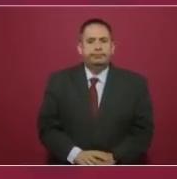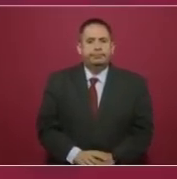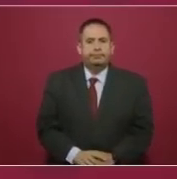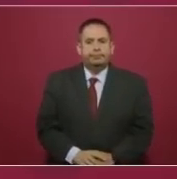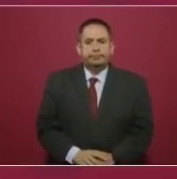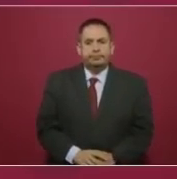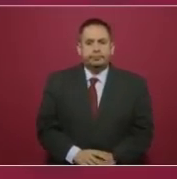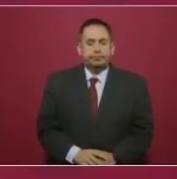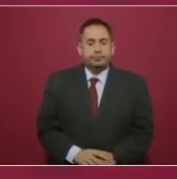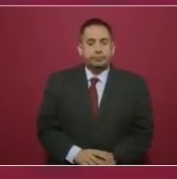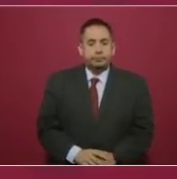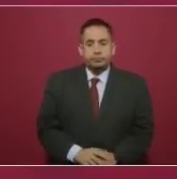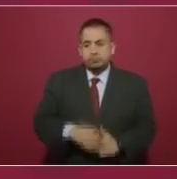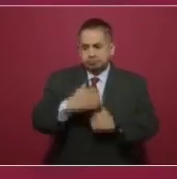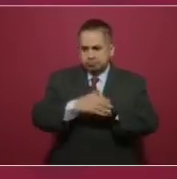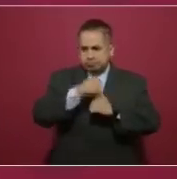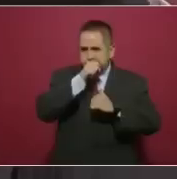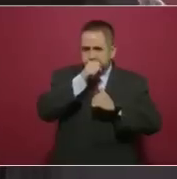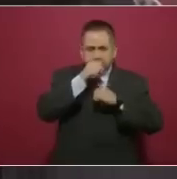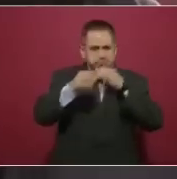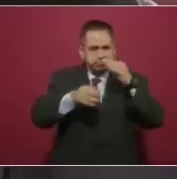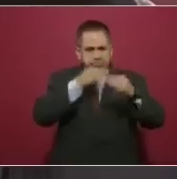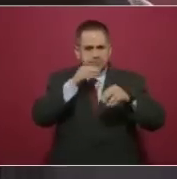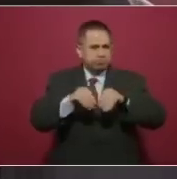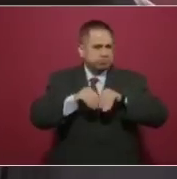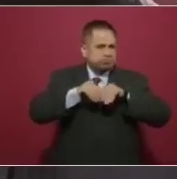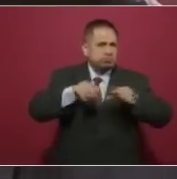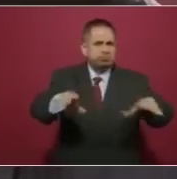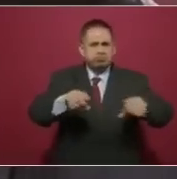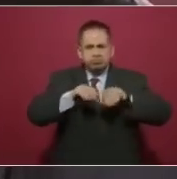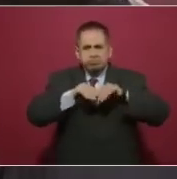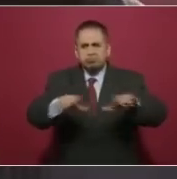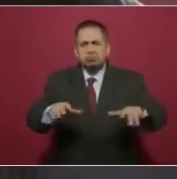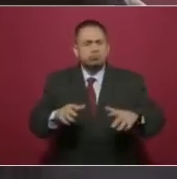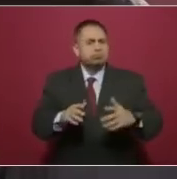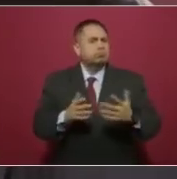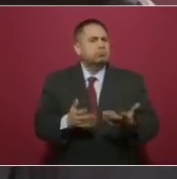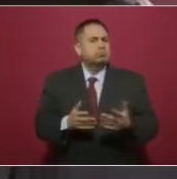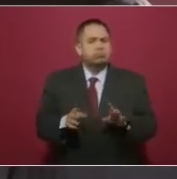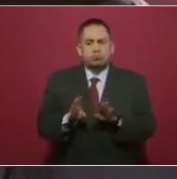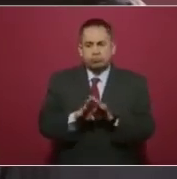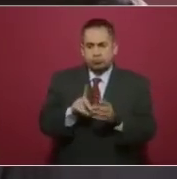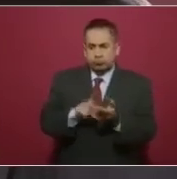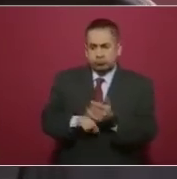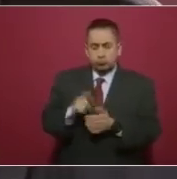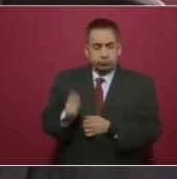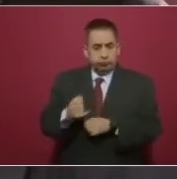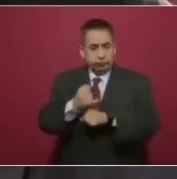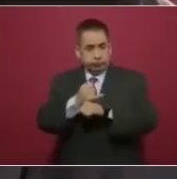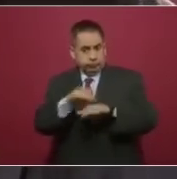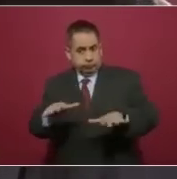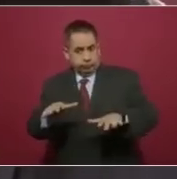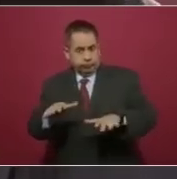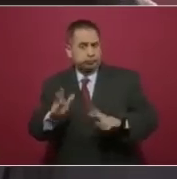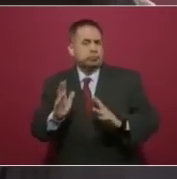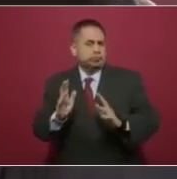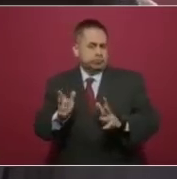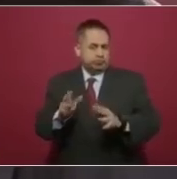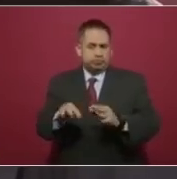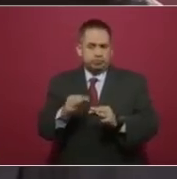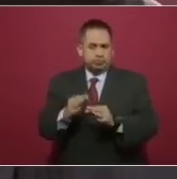Vamos a que se difunda más cómo tener esta información. Ya está